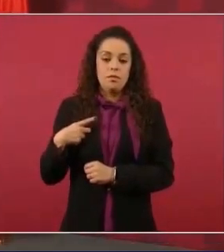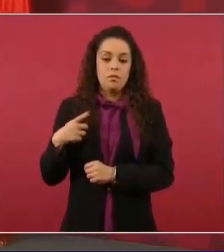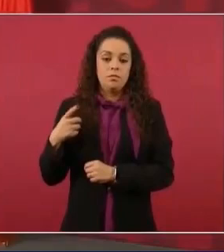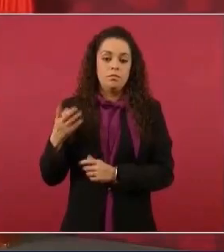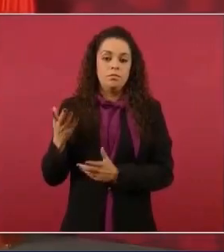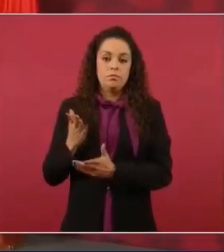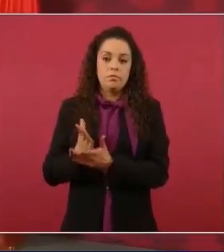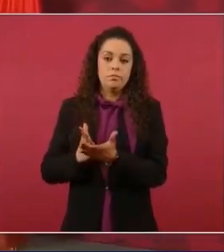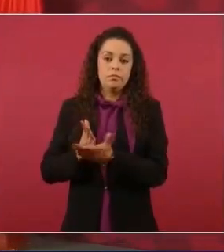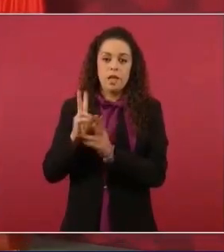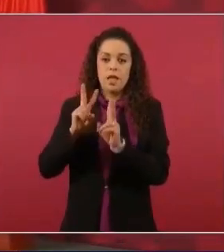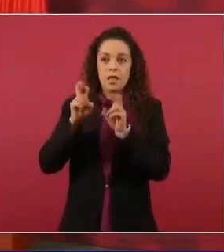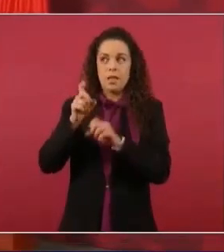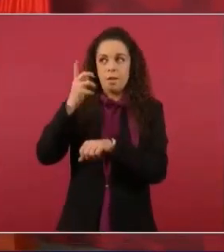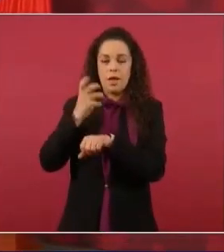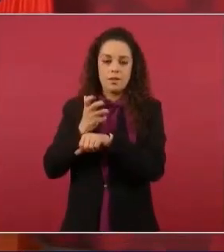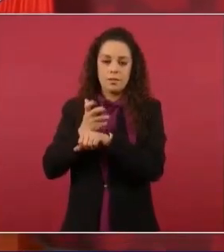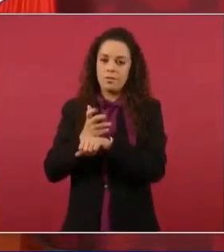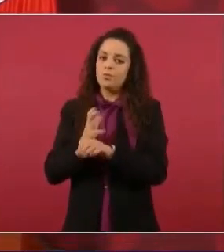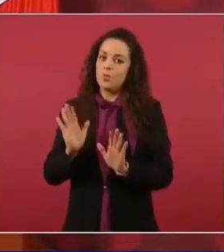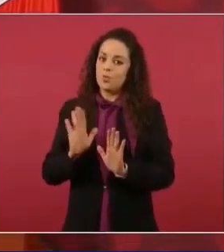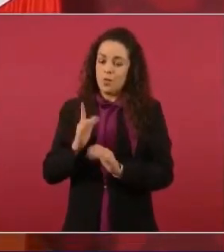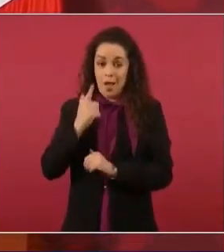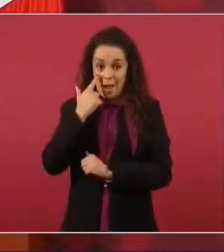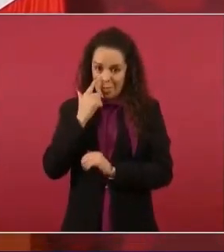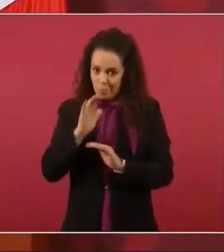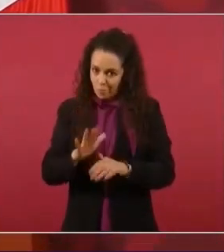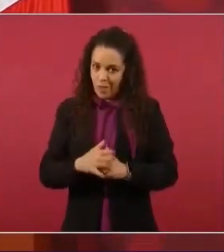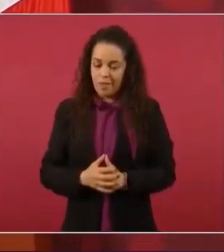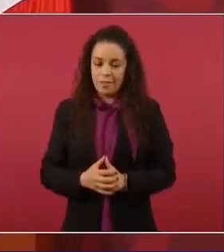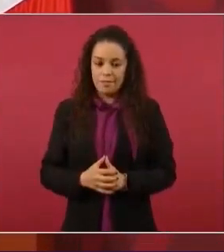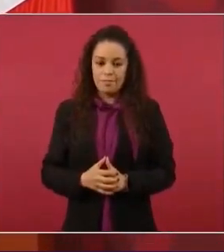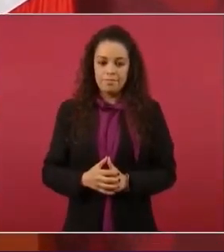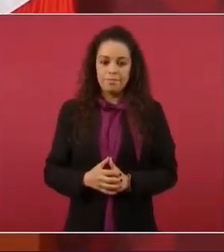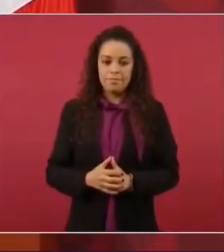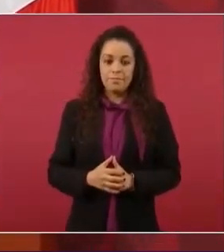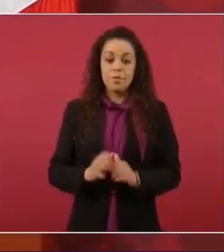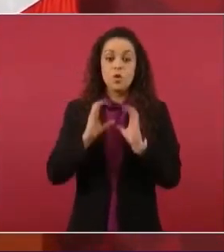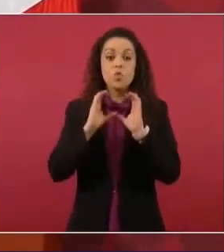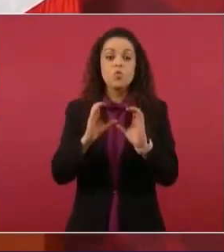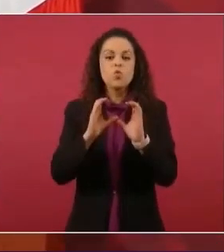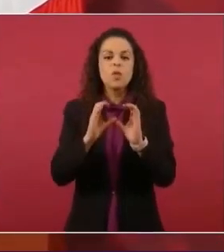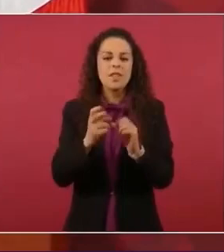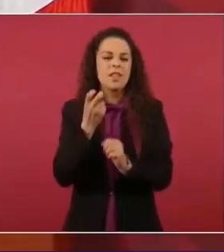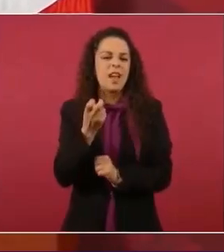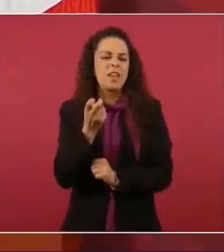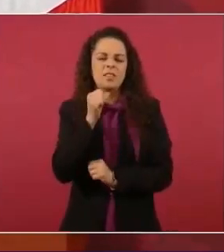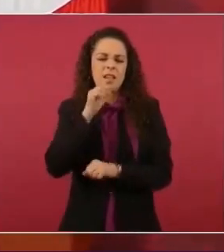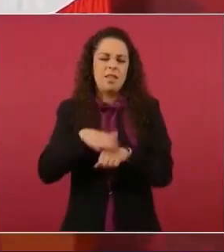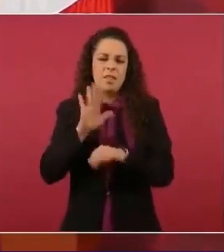de Estados Unidos, ¿no? Sí, precisamente por eso que se cuide esa parte